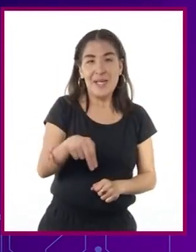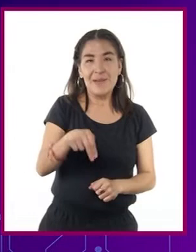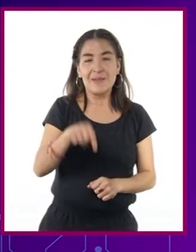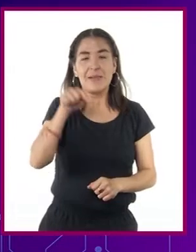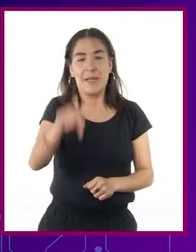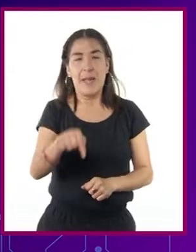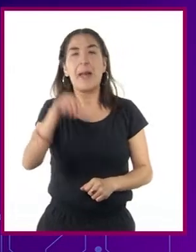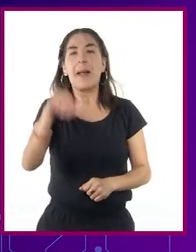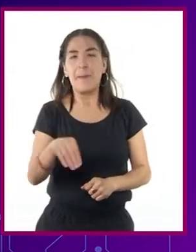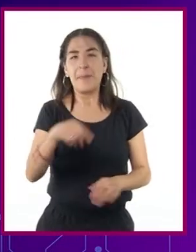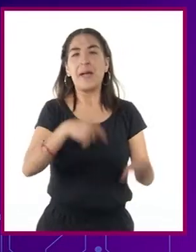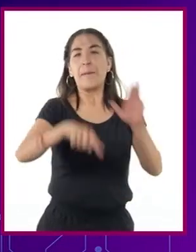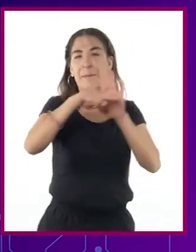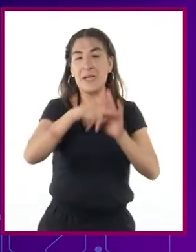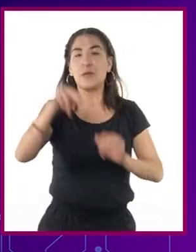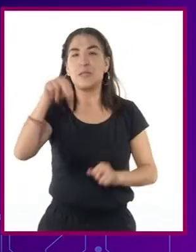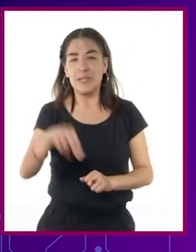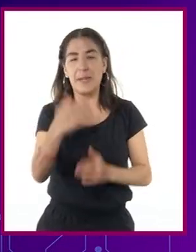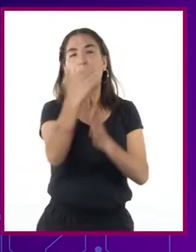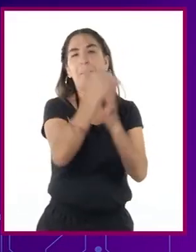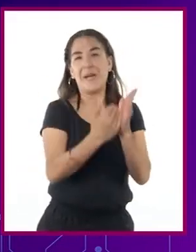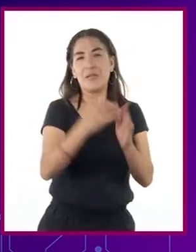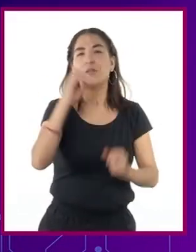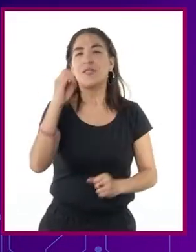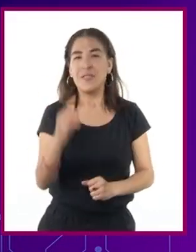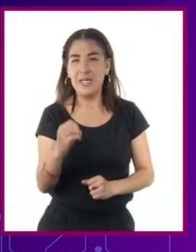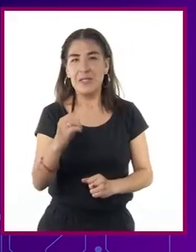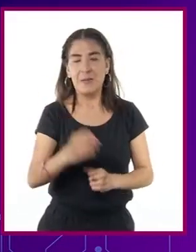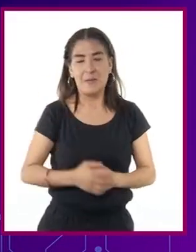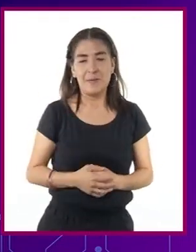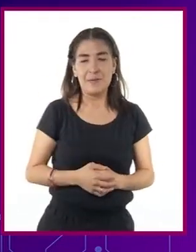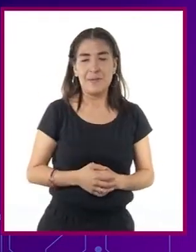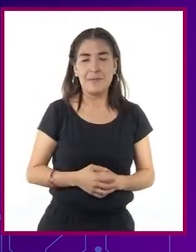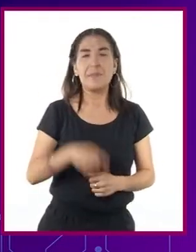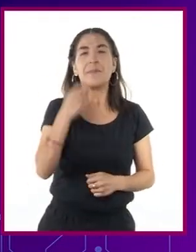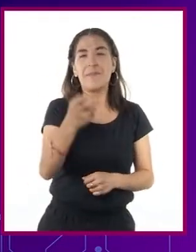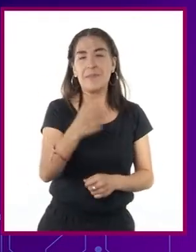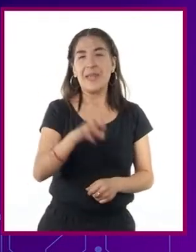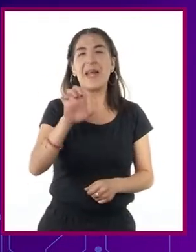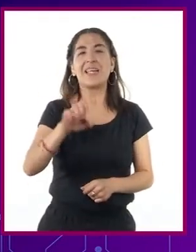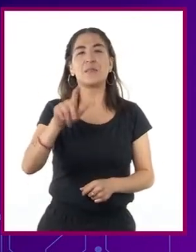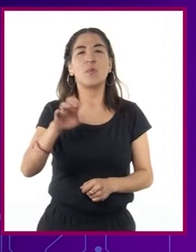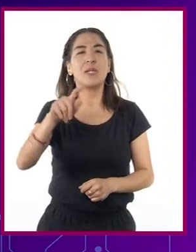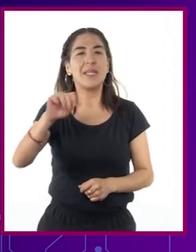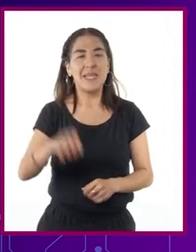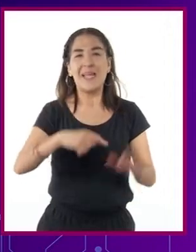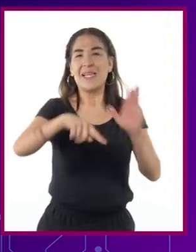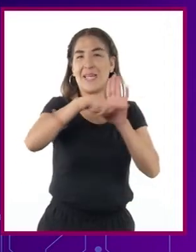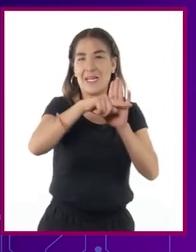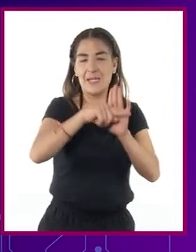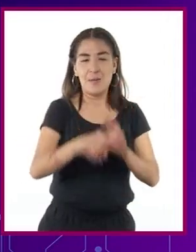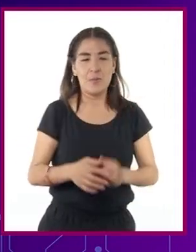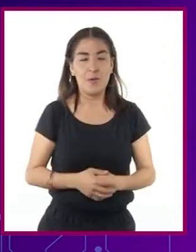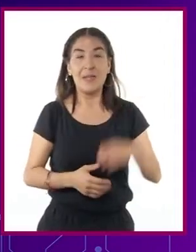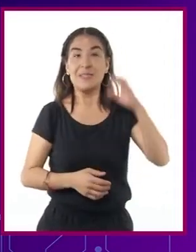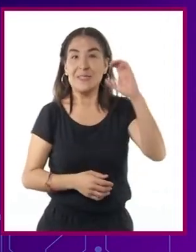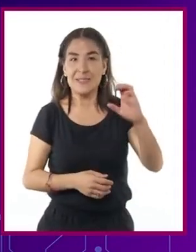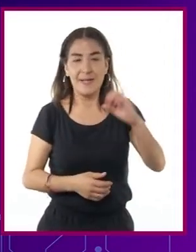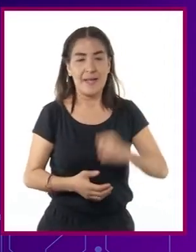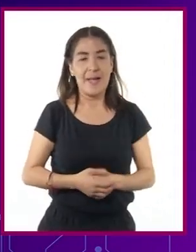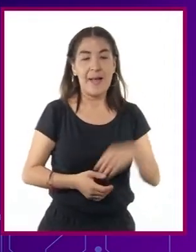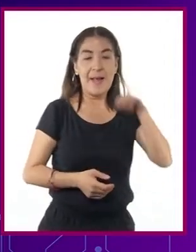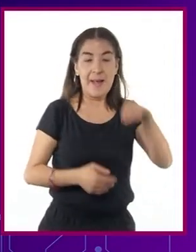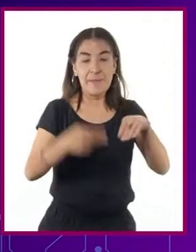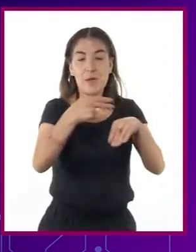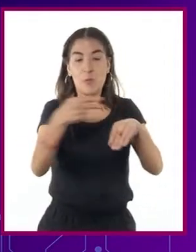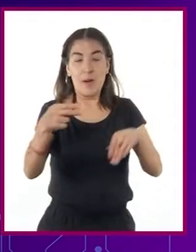entonces m menos n es menor que 0, es decir, el exponente es negativo. Inciso C. Si m es igual a